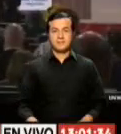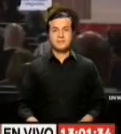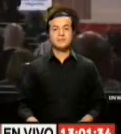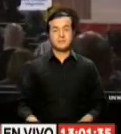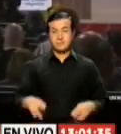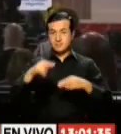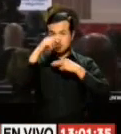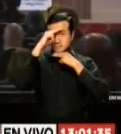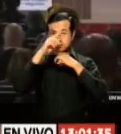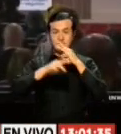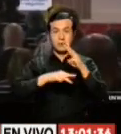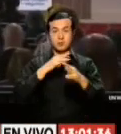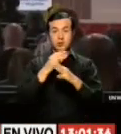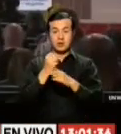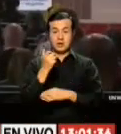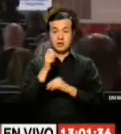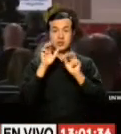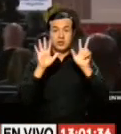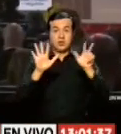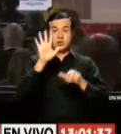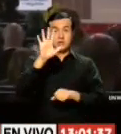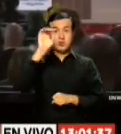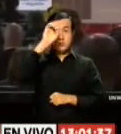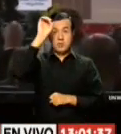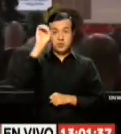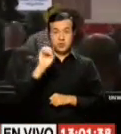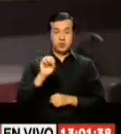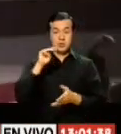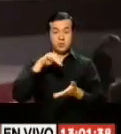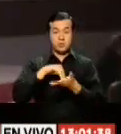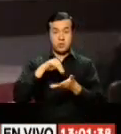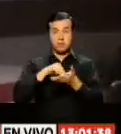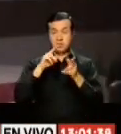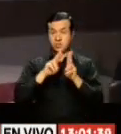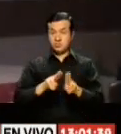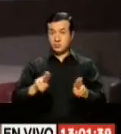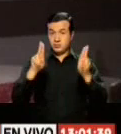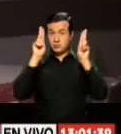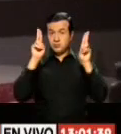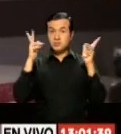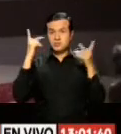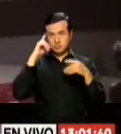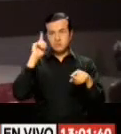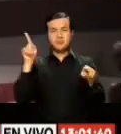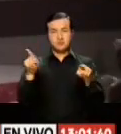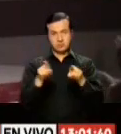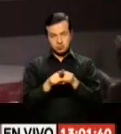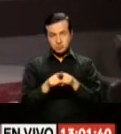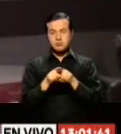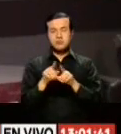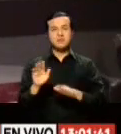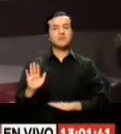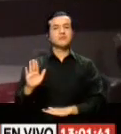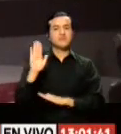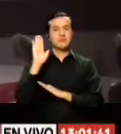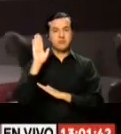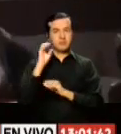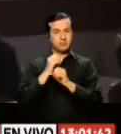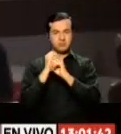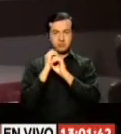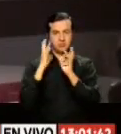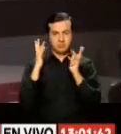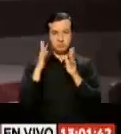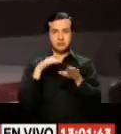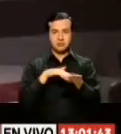En las noticias del mundo, casi el 85% de los integrantes de las Naciones Unidas acordaron un amplio pacto no vinculante